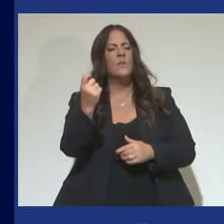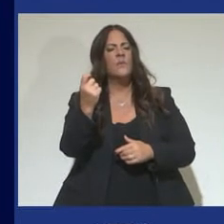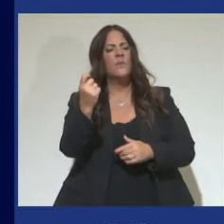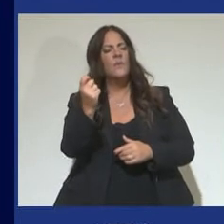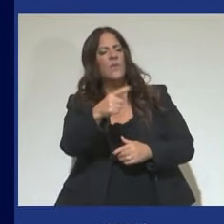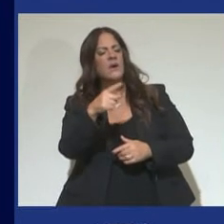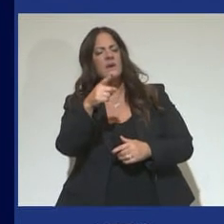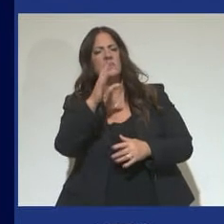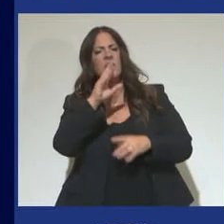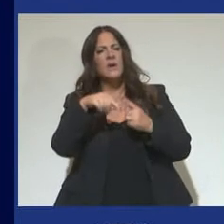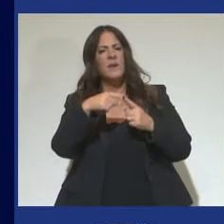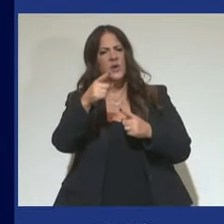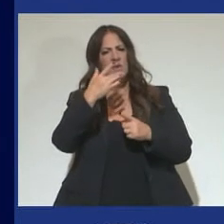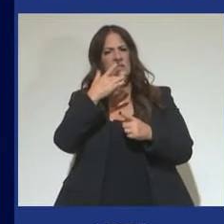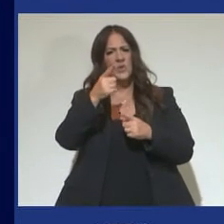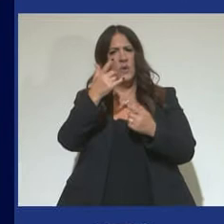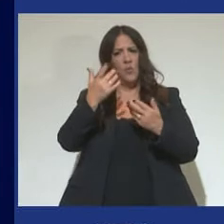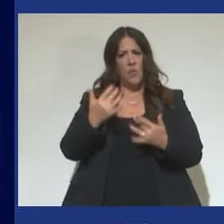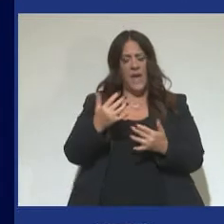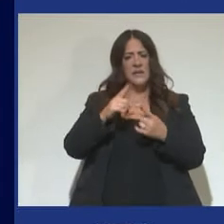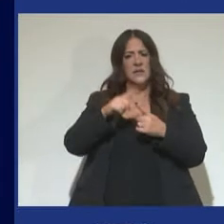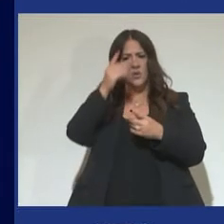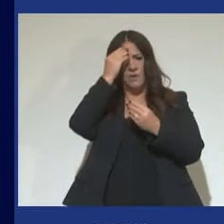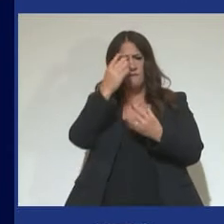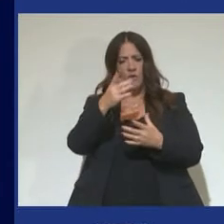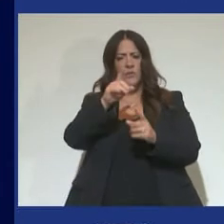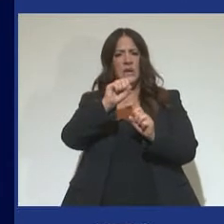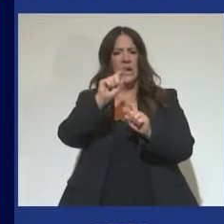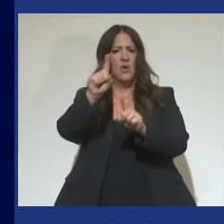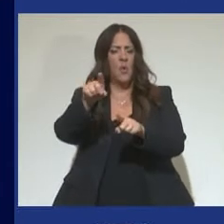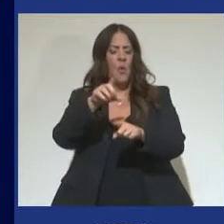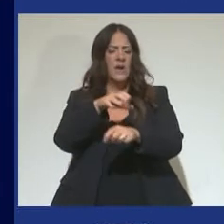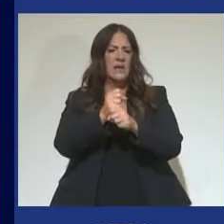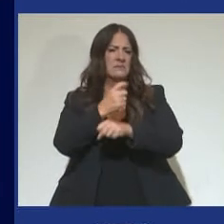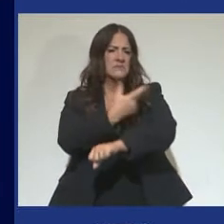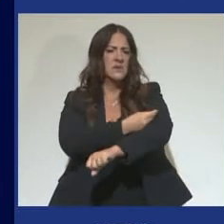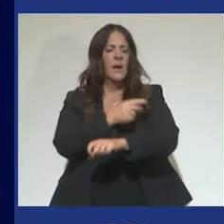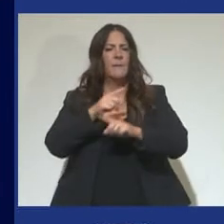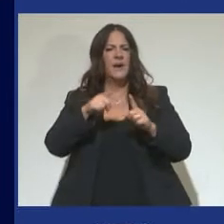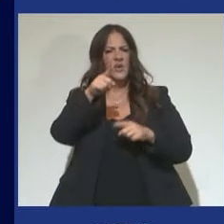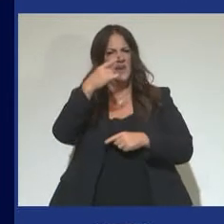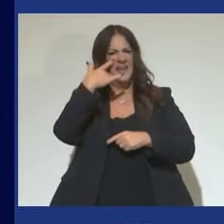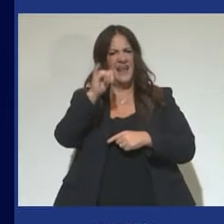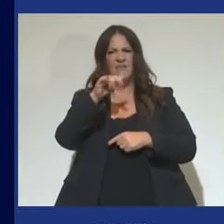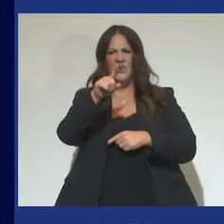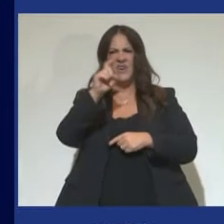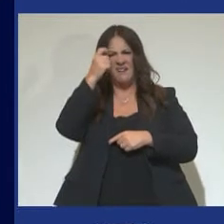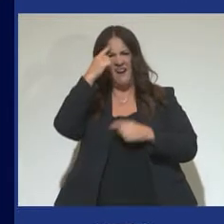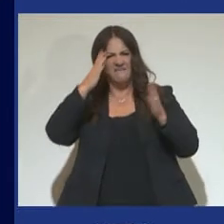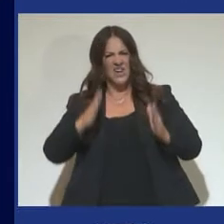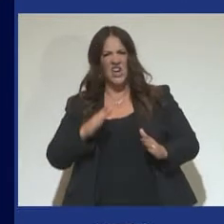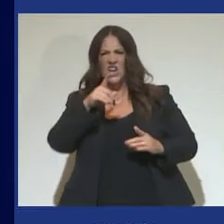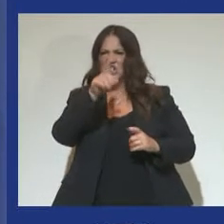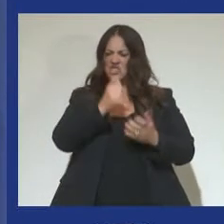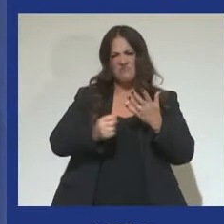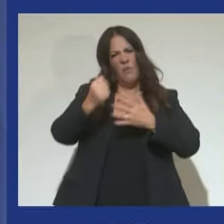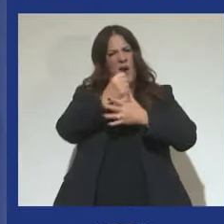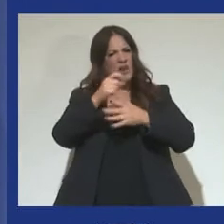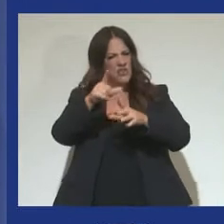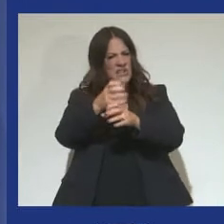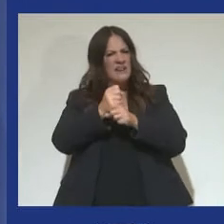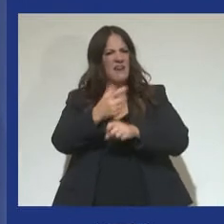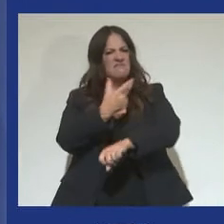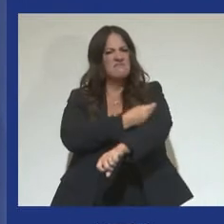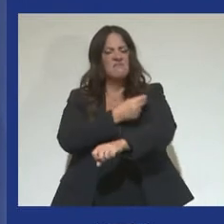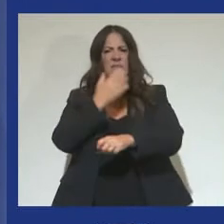pregunta dijo a usted que esperaría hasta que llegara su turno pero como gobernador de california uno de los estados más grandes no